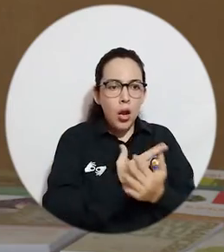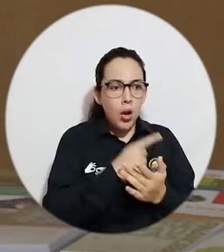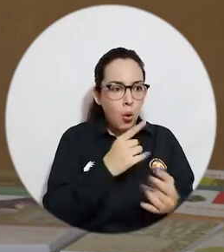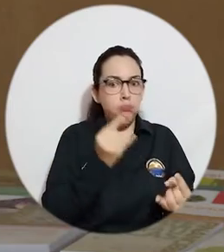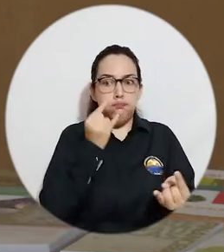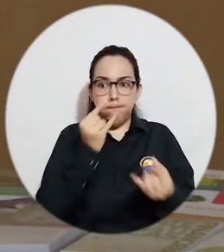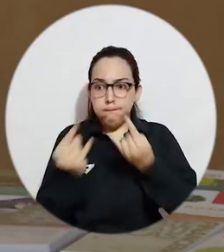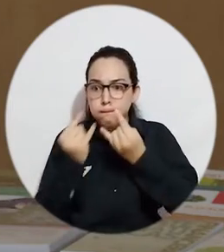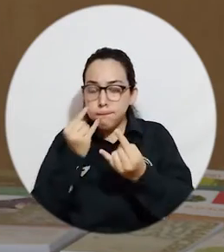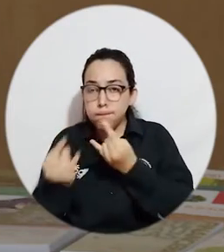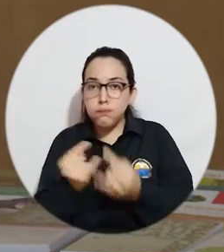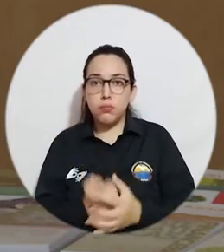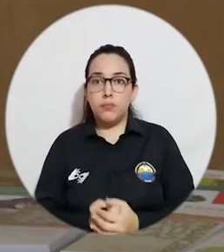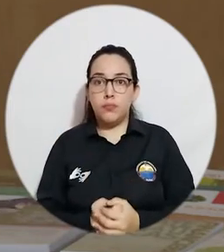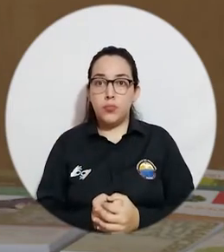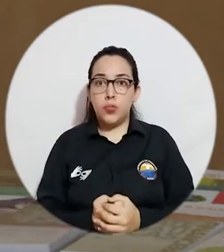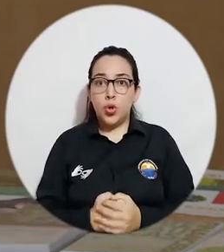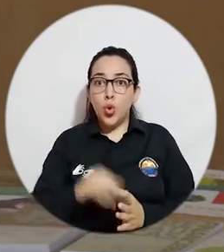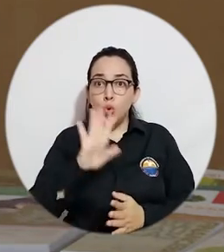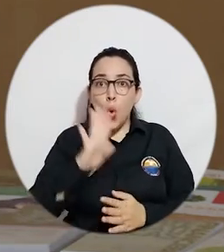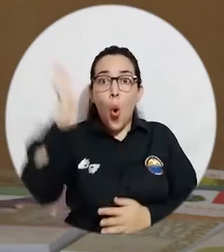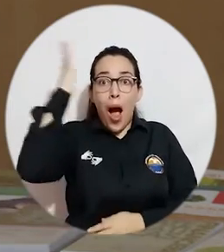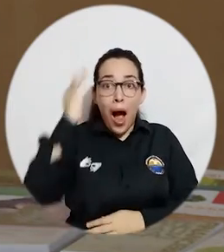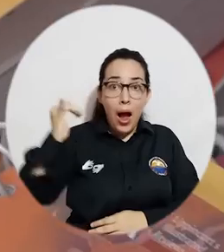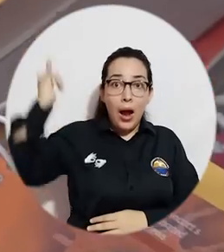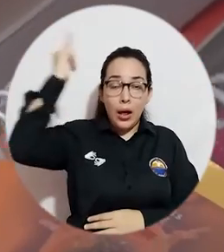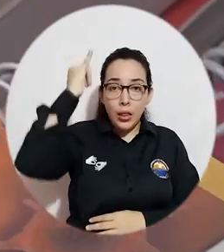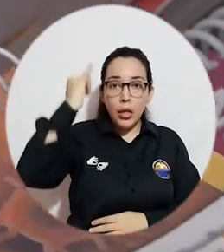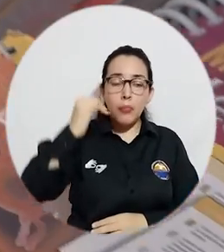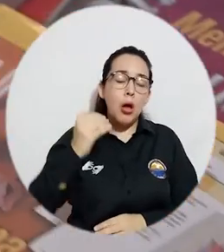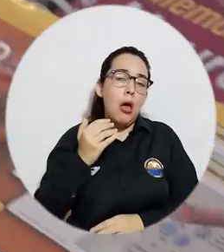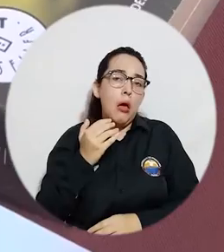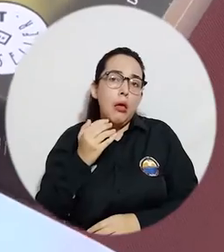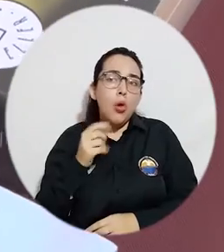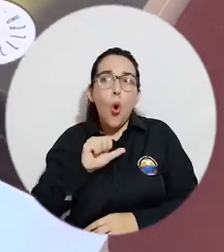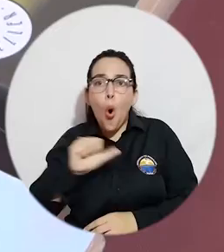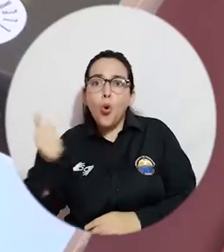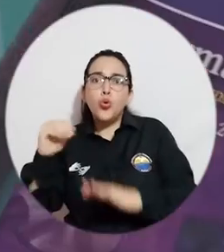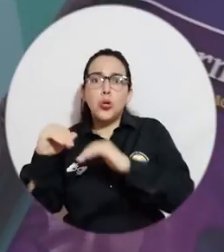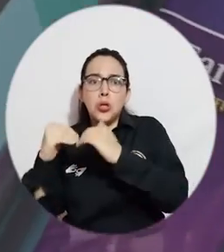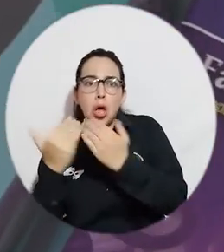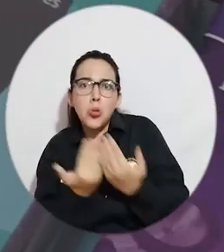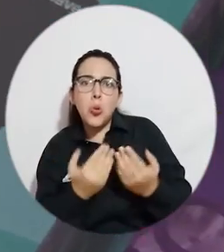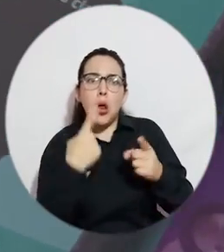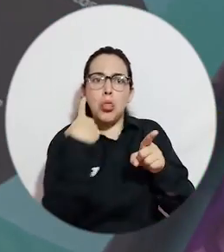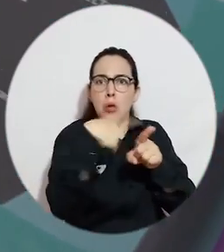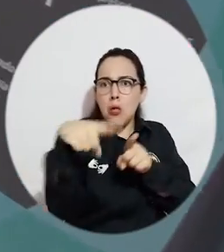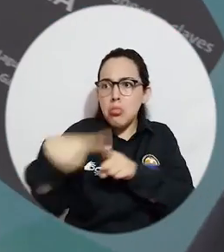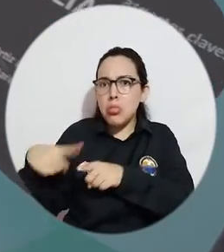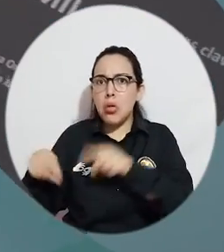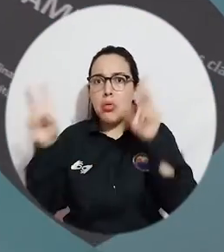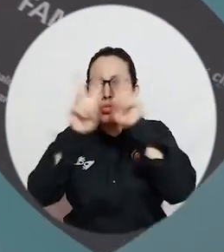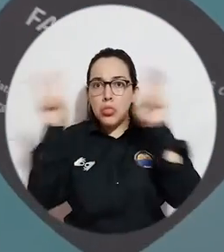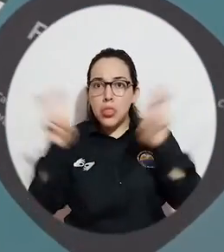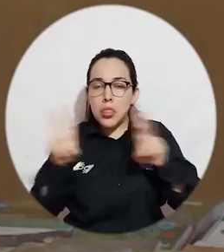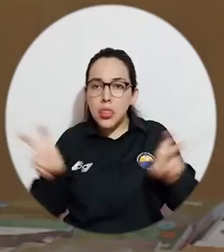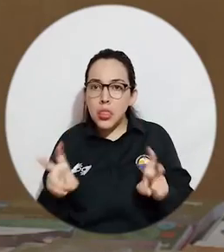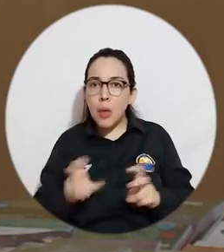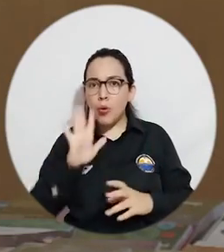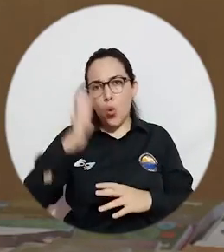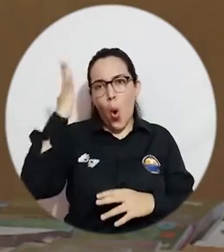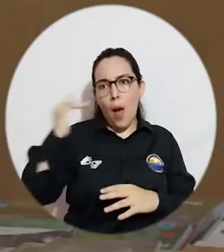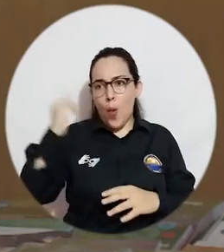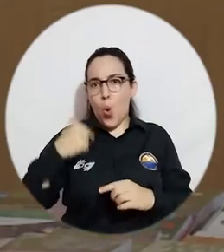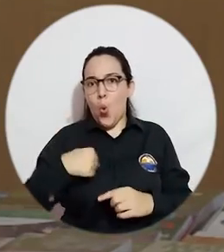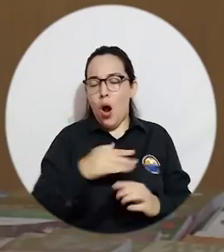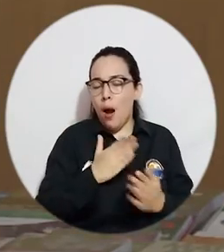libros que de verdad son muy interesantes, tanto desde lo académico como de pronto desde la literatura y de otros temas que de pronto se